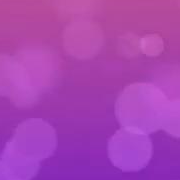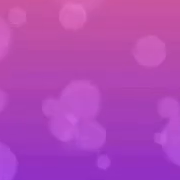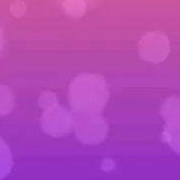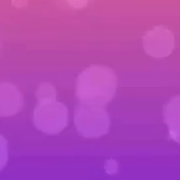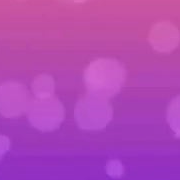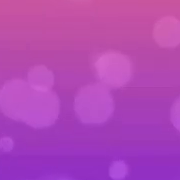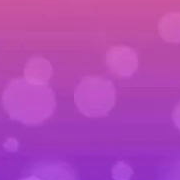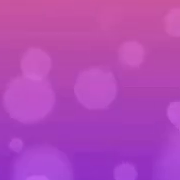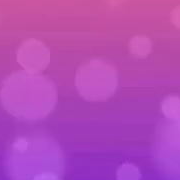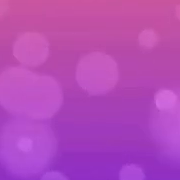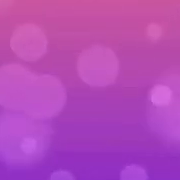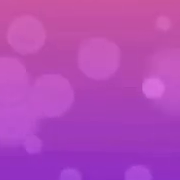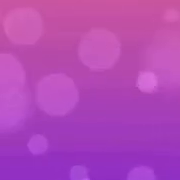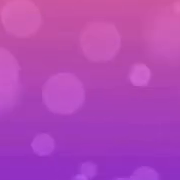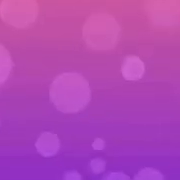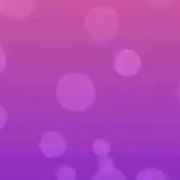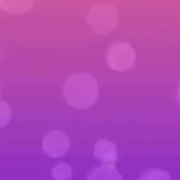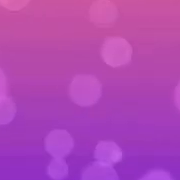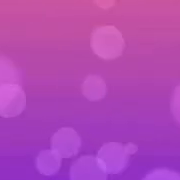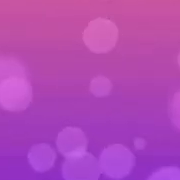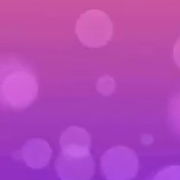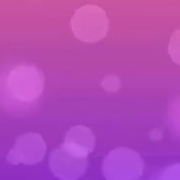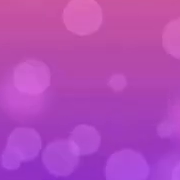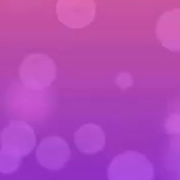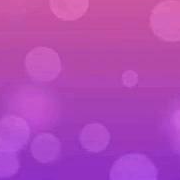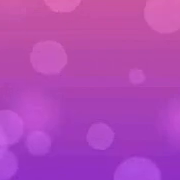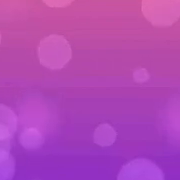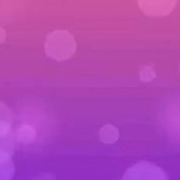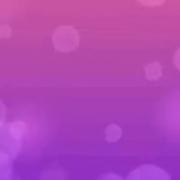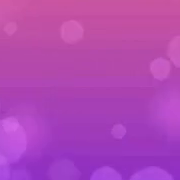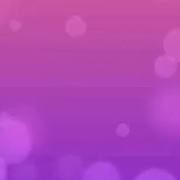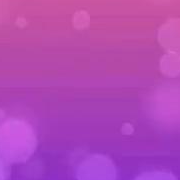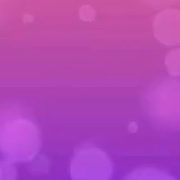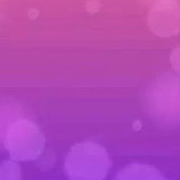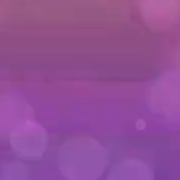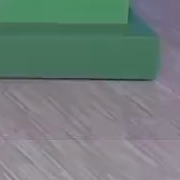Bienvenidos al sorteo Loto. ¡Loto! ¡Te cambia la vida!